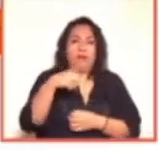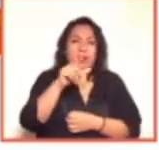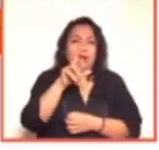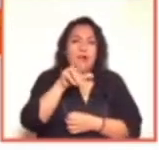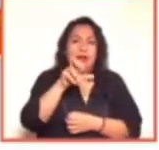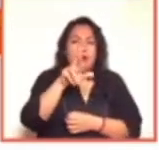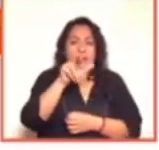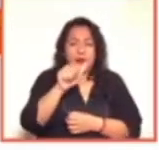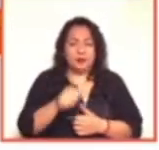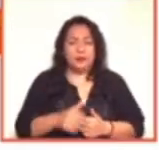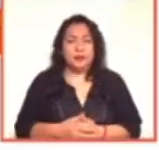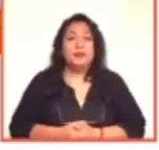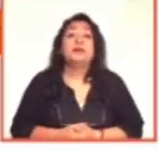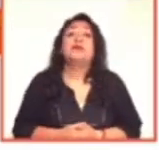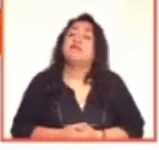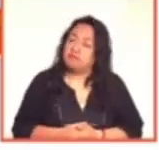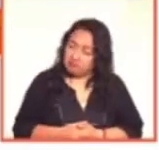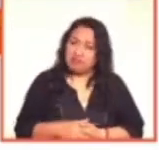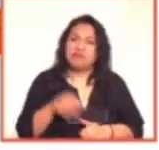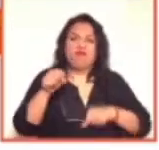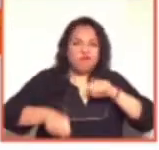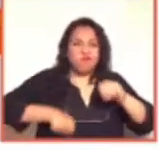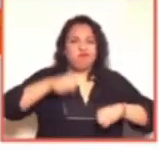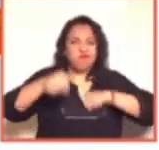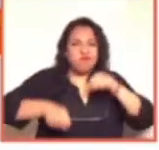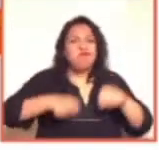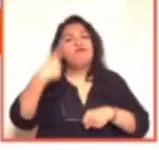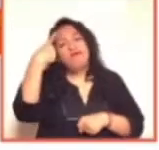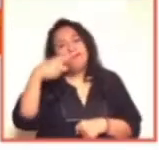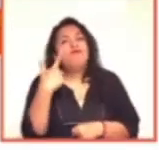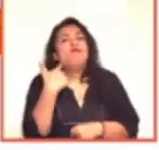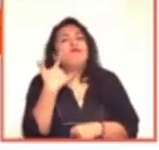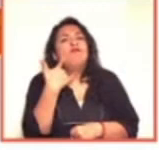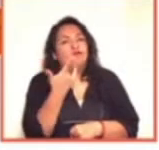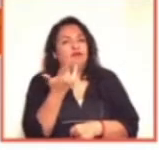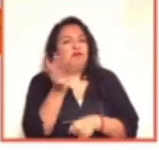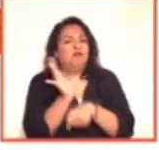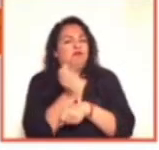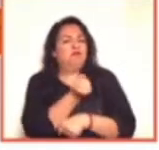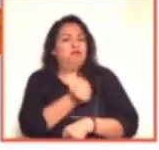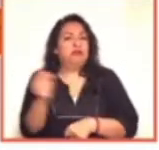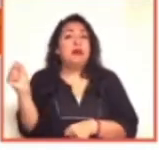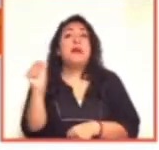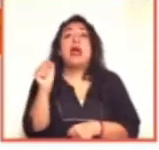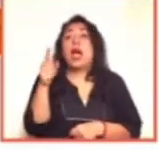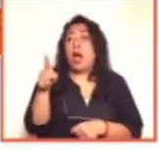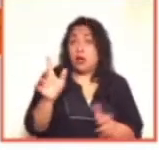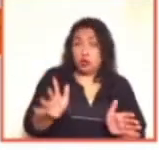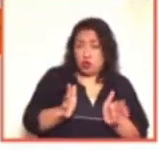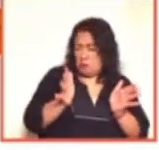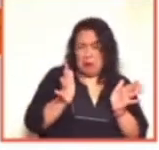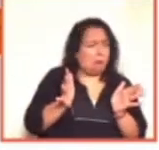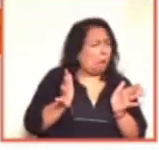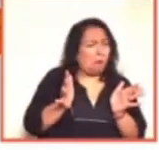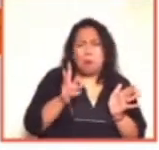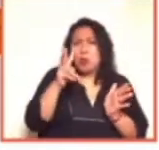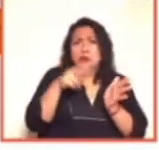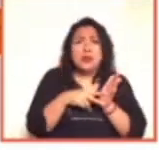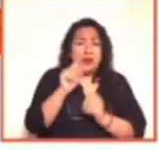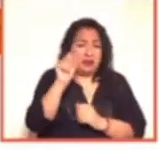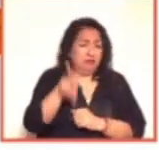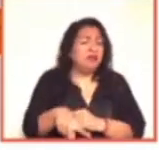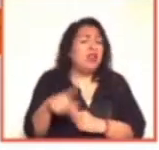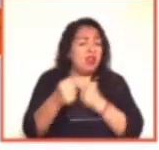a la bicicleta. A pedalearle duro para disfrutar de buen cine. Y para nadie es sorpresa ni extraño que 2020 haya sido un año